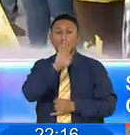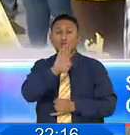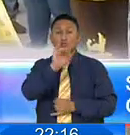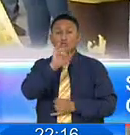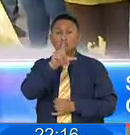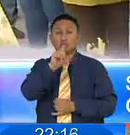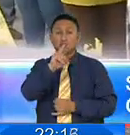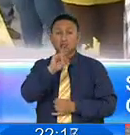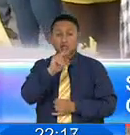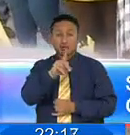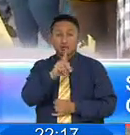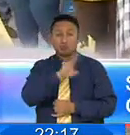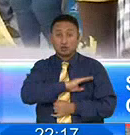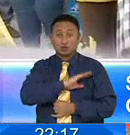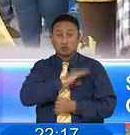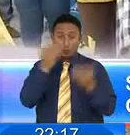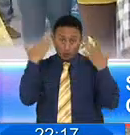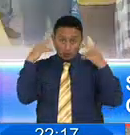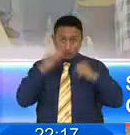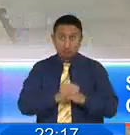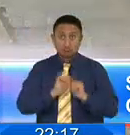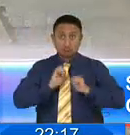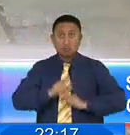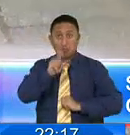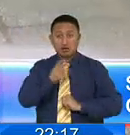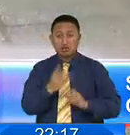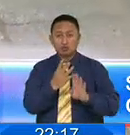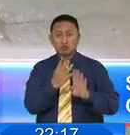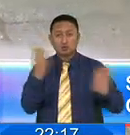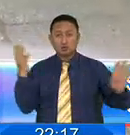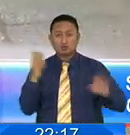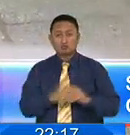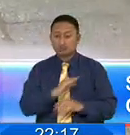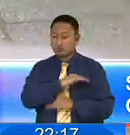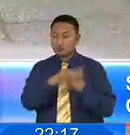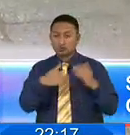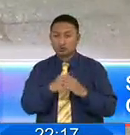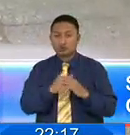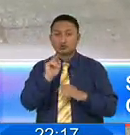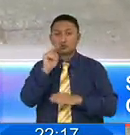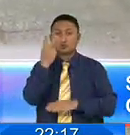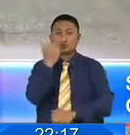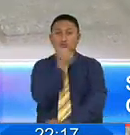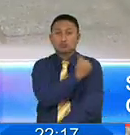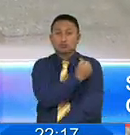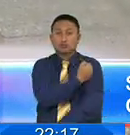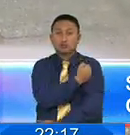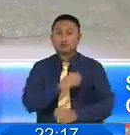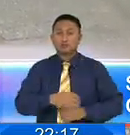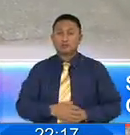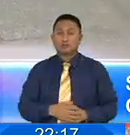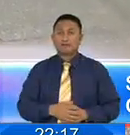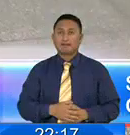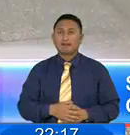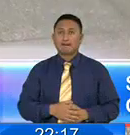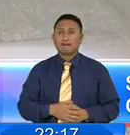del municipio de Guayaquil. Aquí la gente hizo columna, todos para aplicarse la segunda dosis contra el